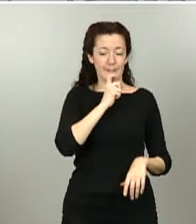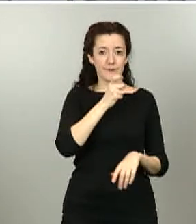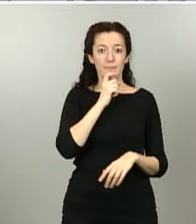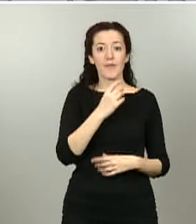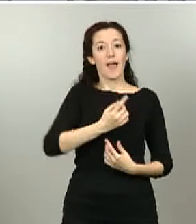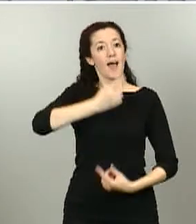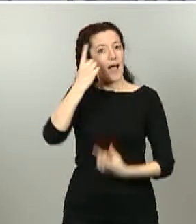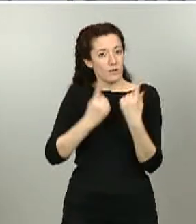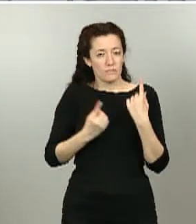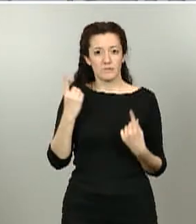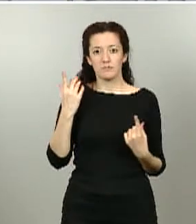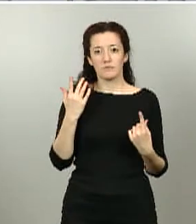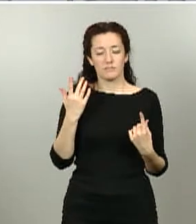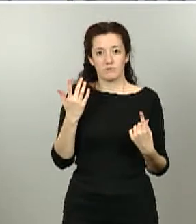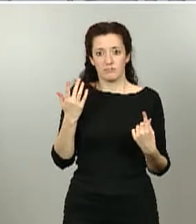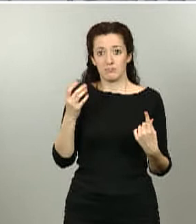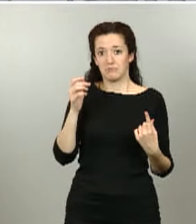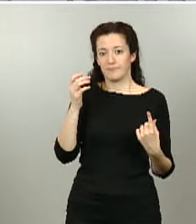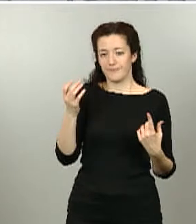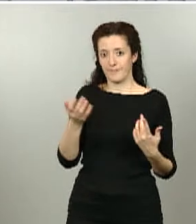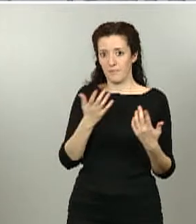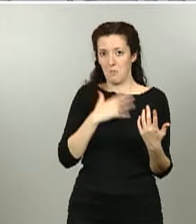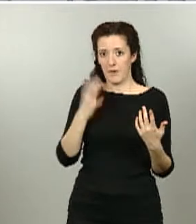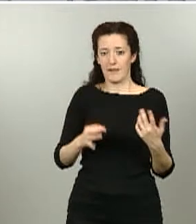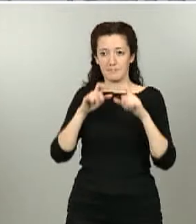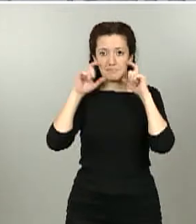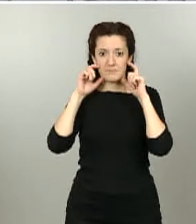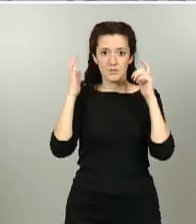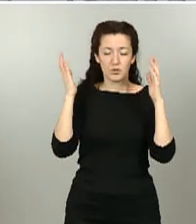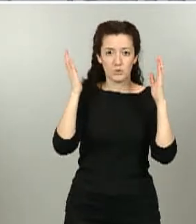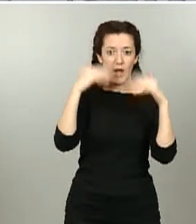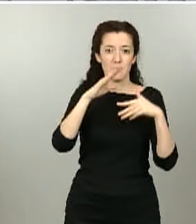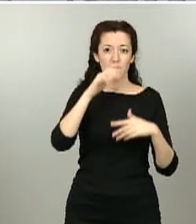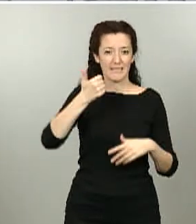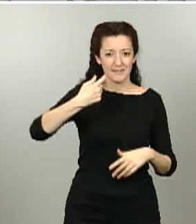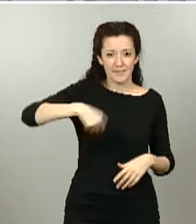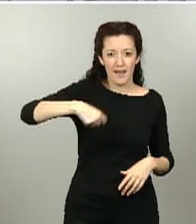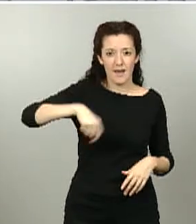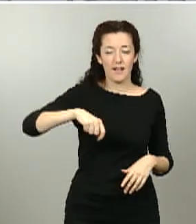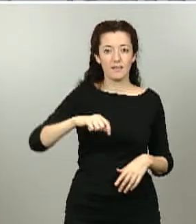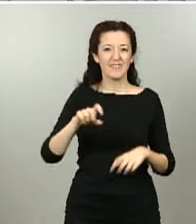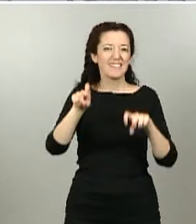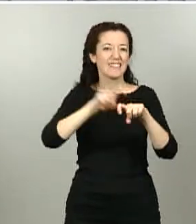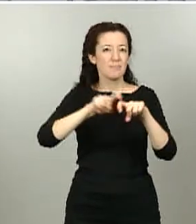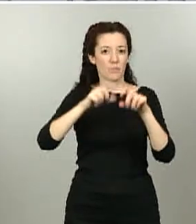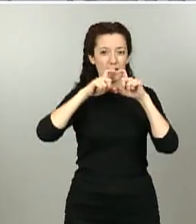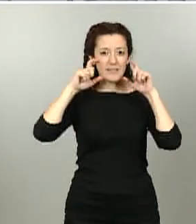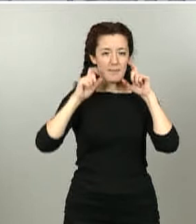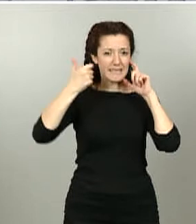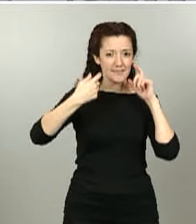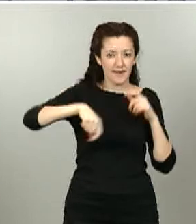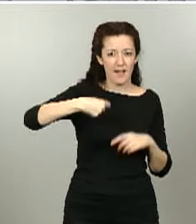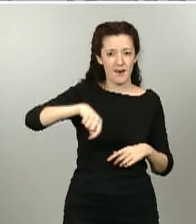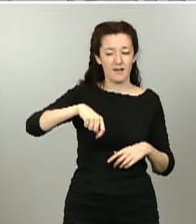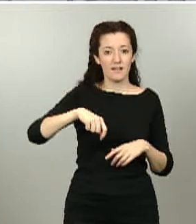todo el mundo tiene o no todo el mundo puede adquirir, son más caras o no, a lo mejor no sé ni siquiera si están en el mercado o no, que a lo mejor sí que se pueden